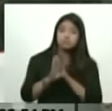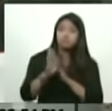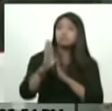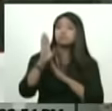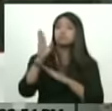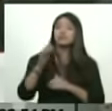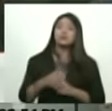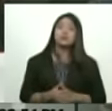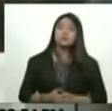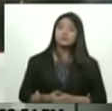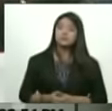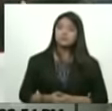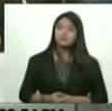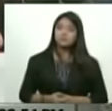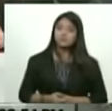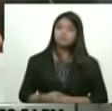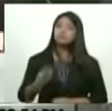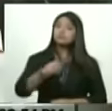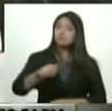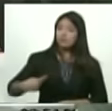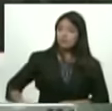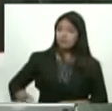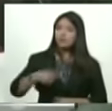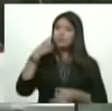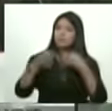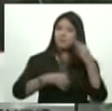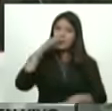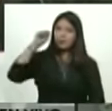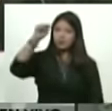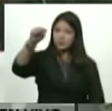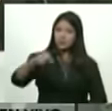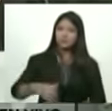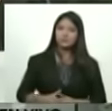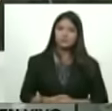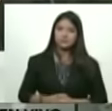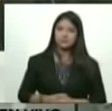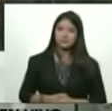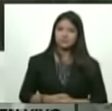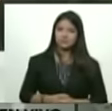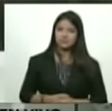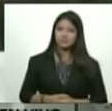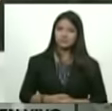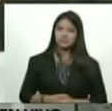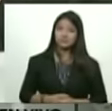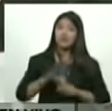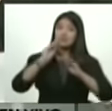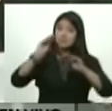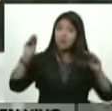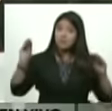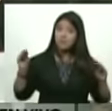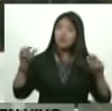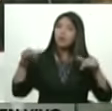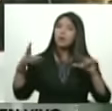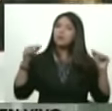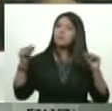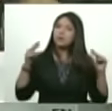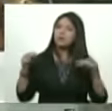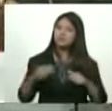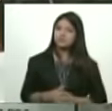ampliamente señalado por el primer mandatario nacional, Nicolás Maduro, en este llamado a diálogo. Vamos a conversar de